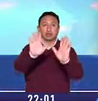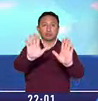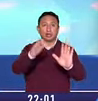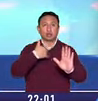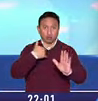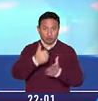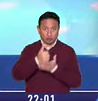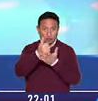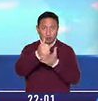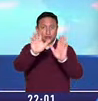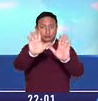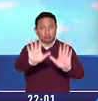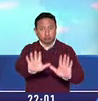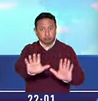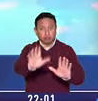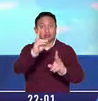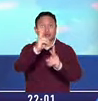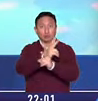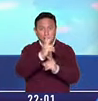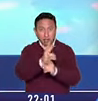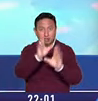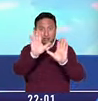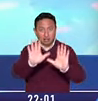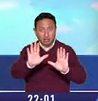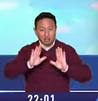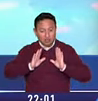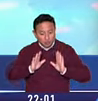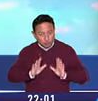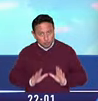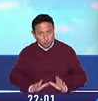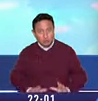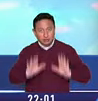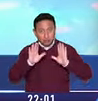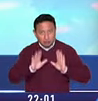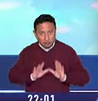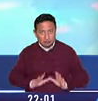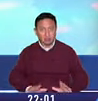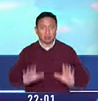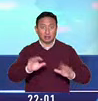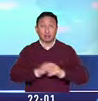ayudarte. Sí, podemos ayudar. No hagas eso. Cálmate y tranquilízate.